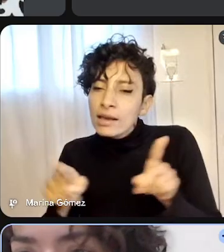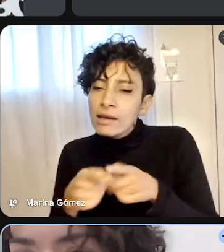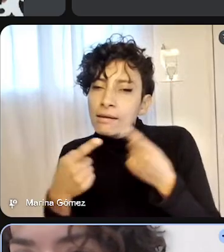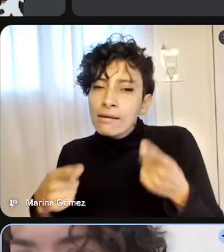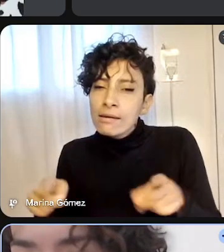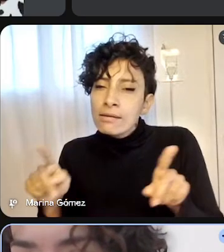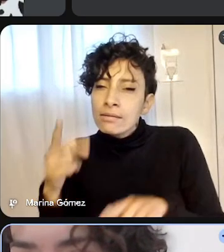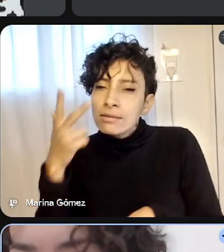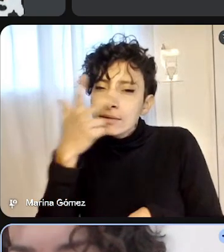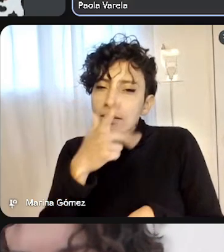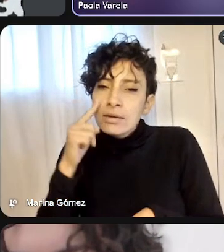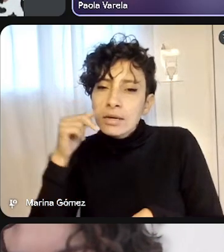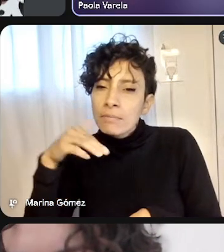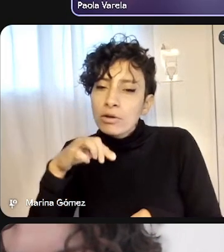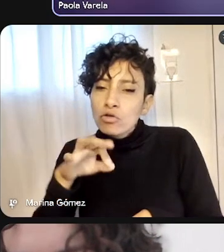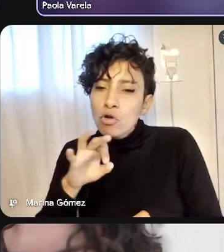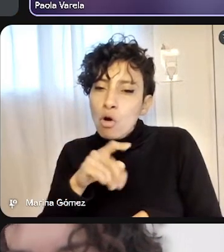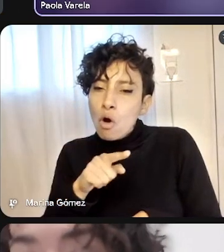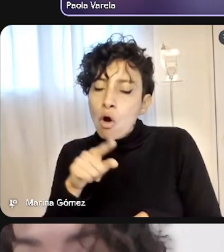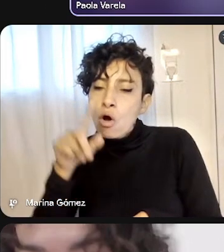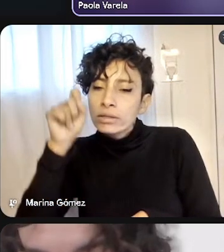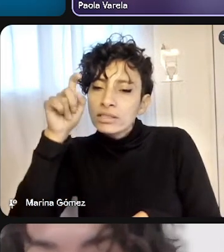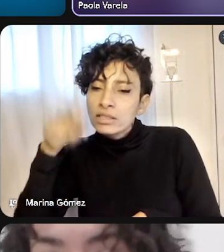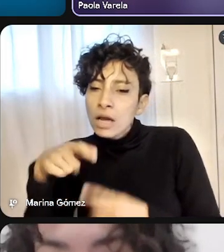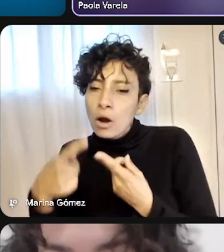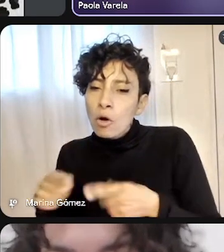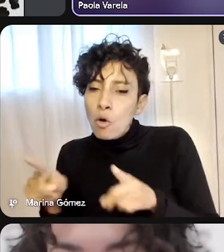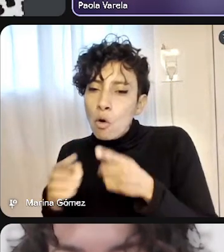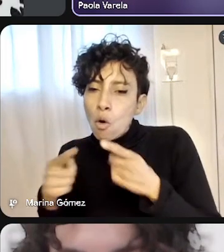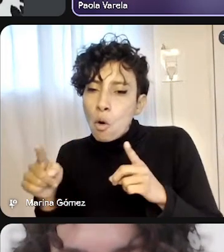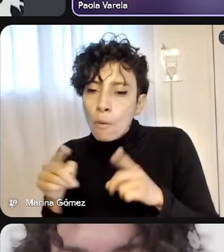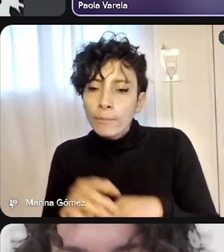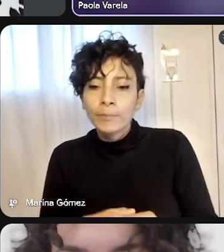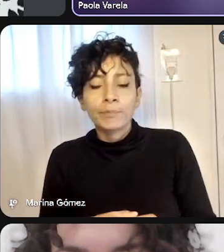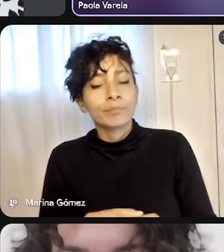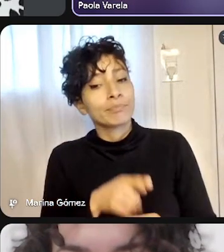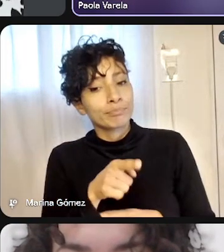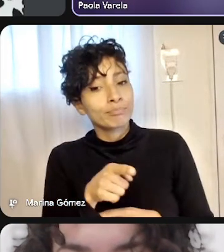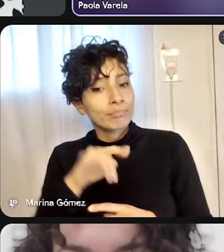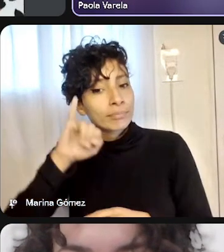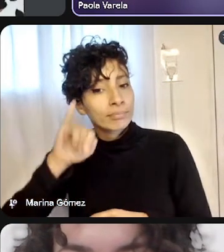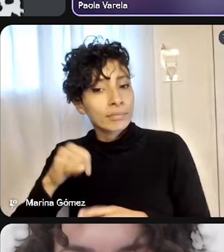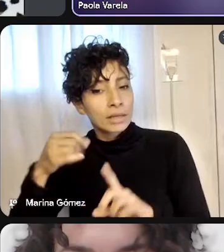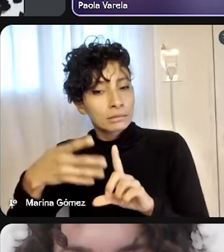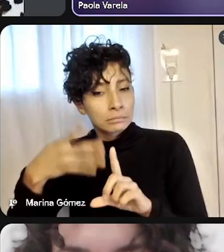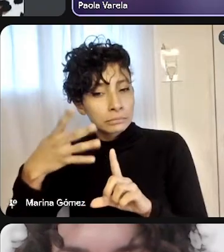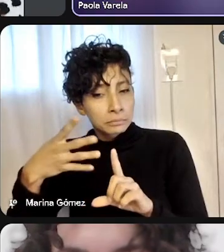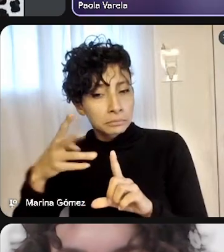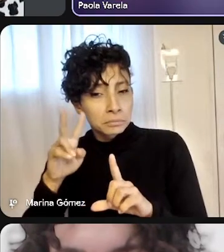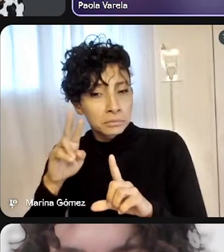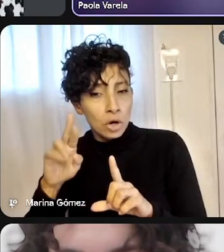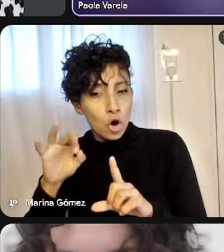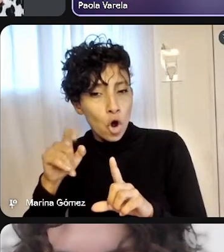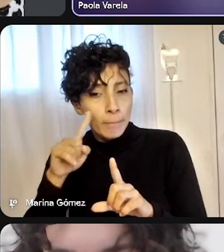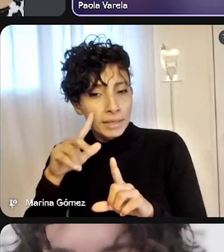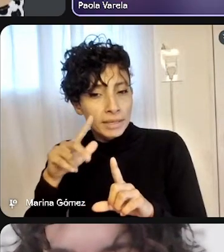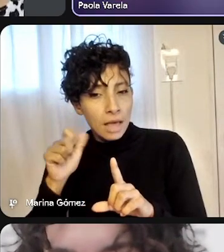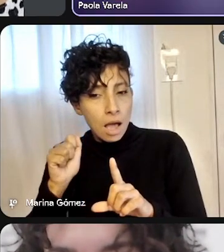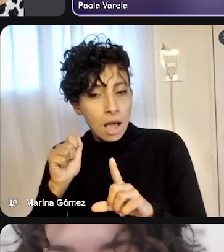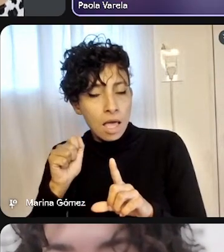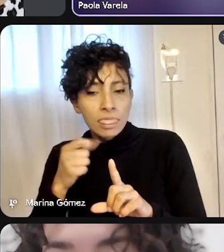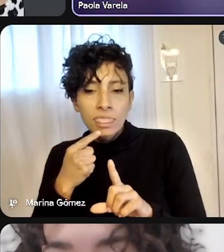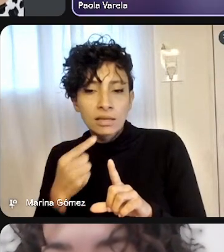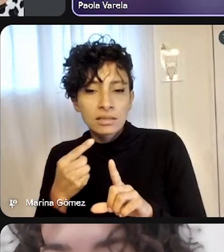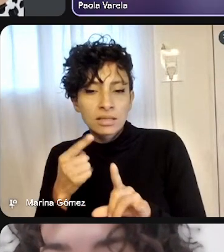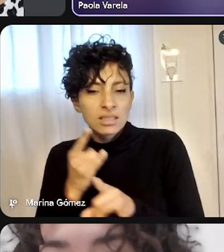Chaco. Romina Bogarín dice, ahí siempre hago incipiente o hincapié, habrá querido poner,